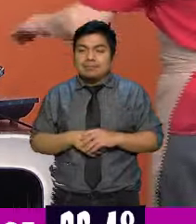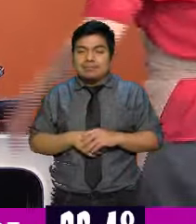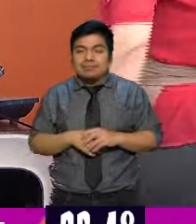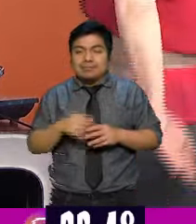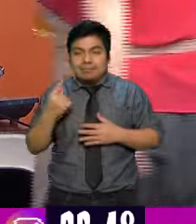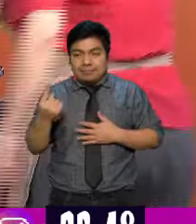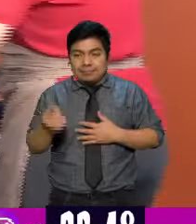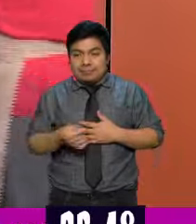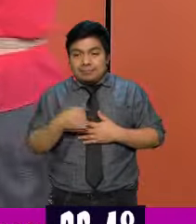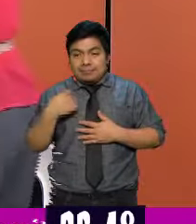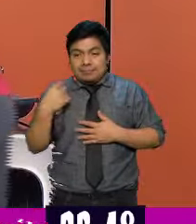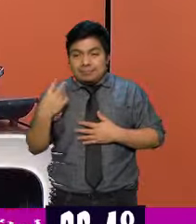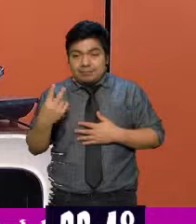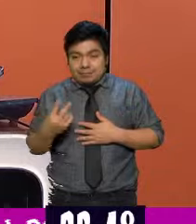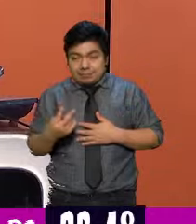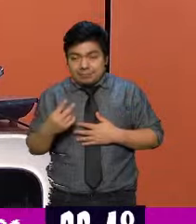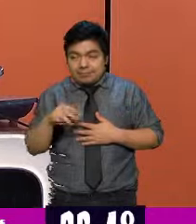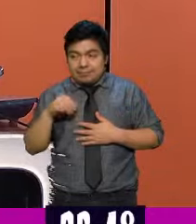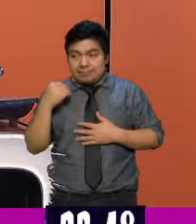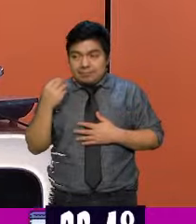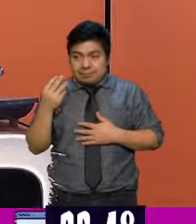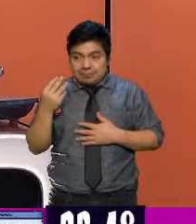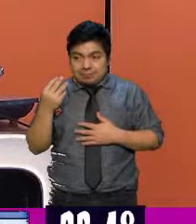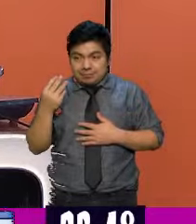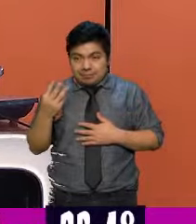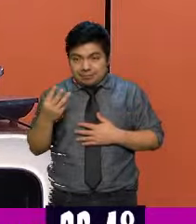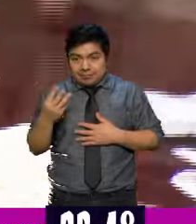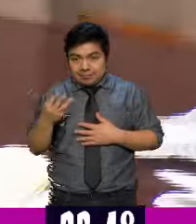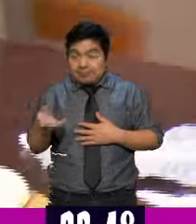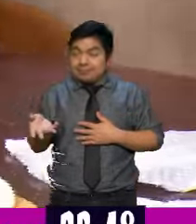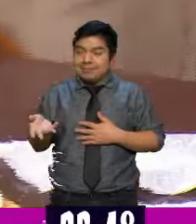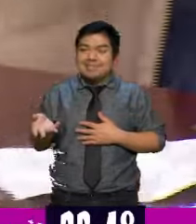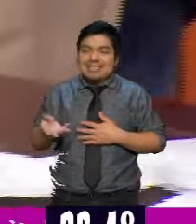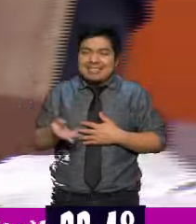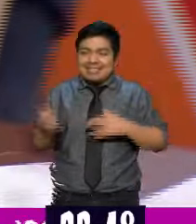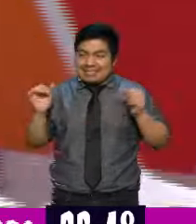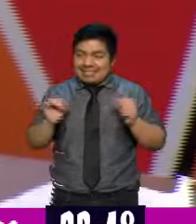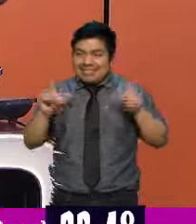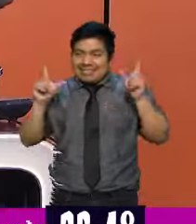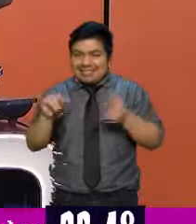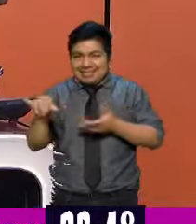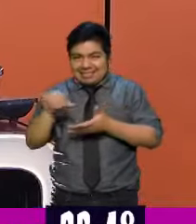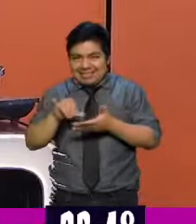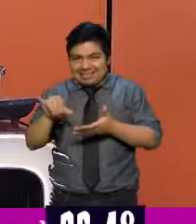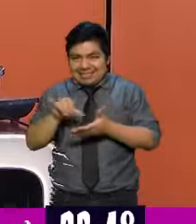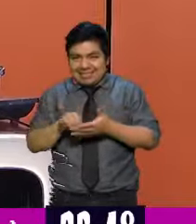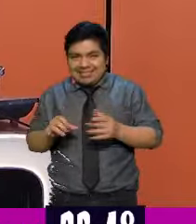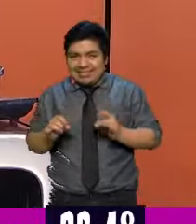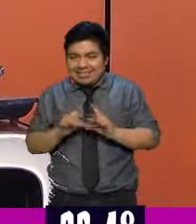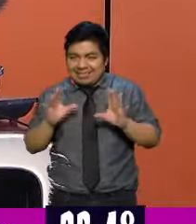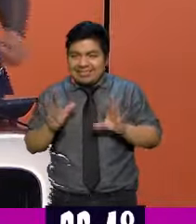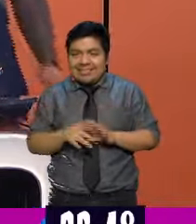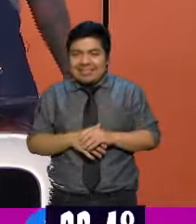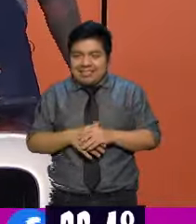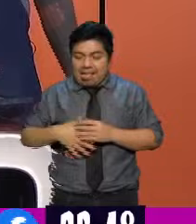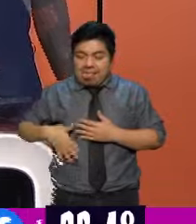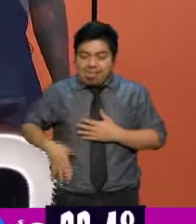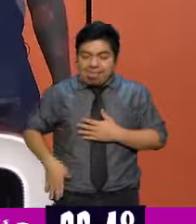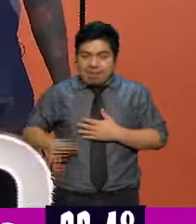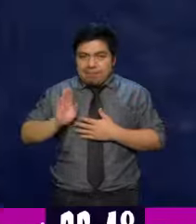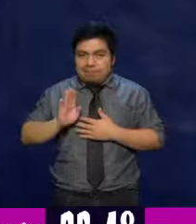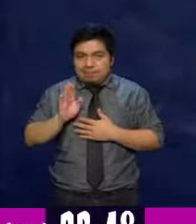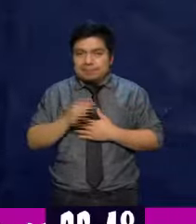Una, dos, tres. ¡Ah! Apareció el aceite. Ya estaba en tu bolsa, charro.